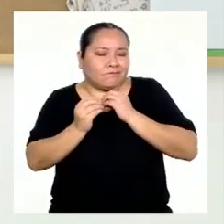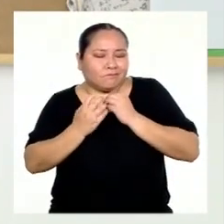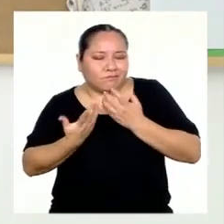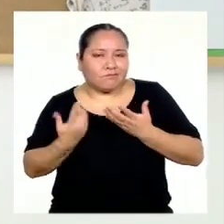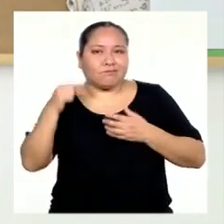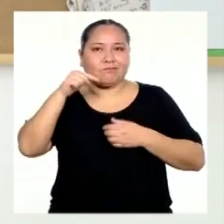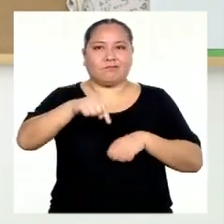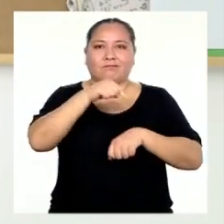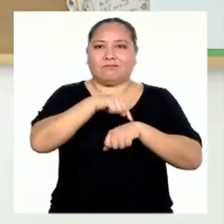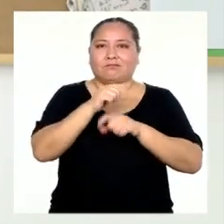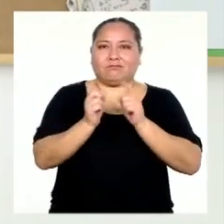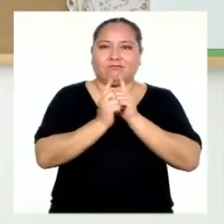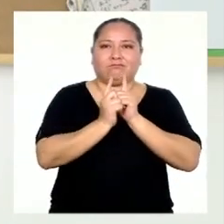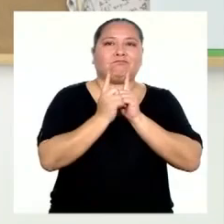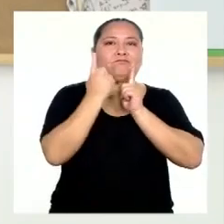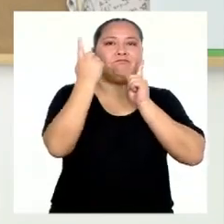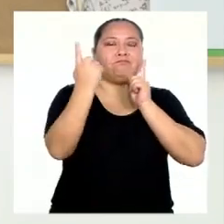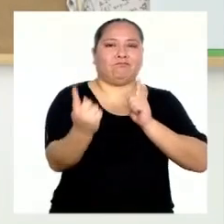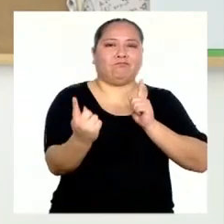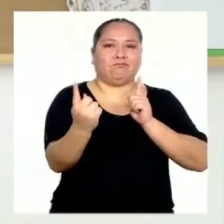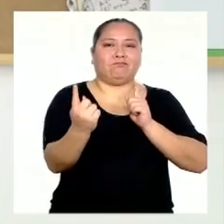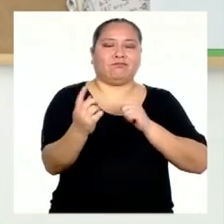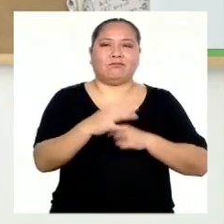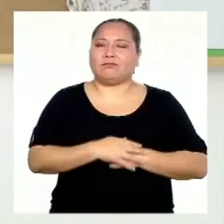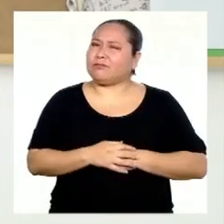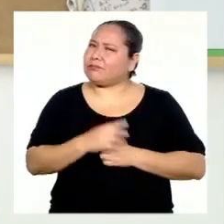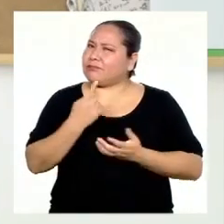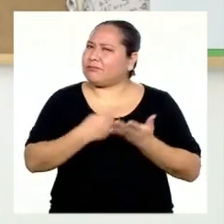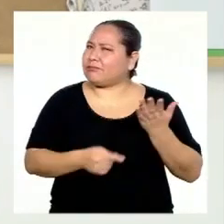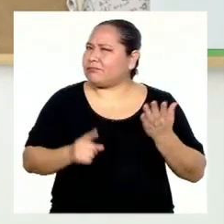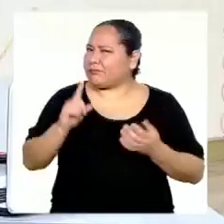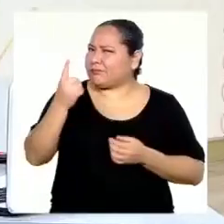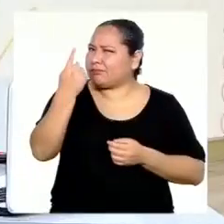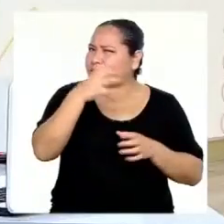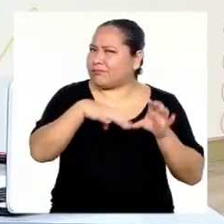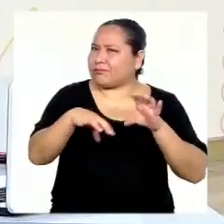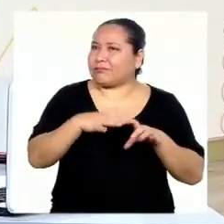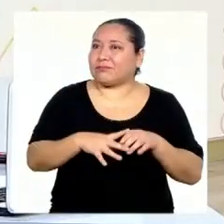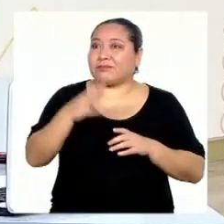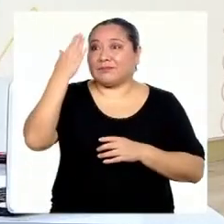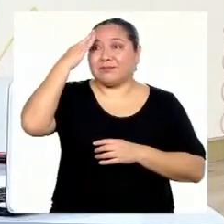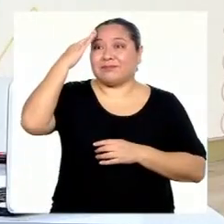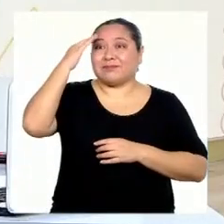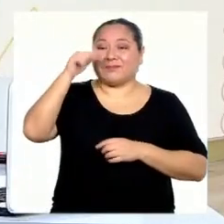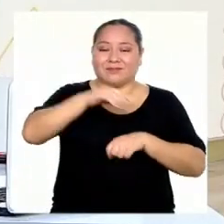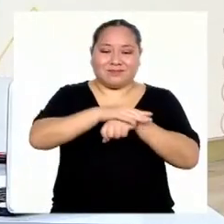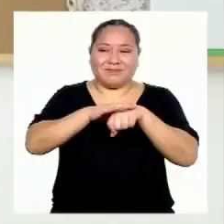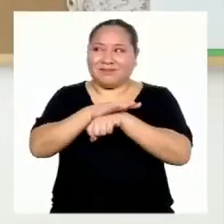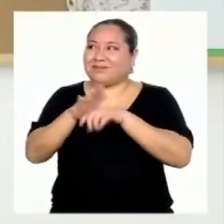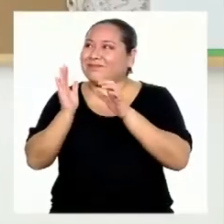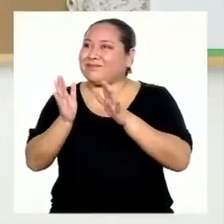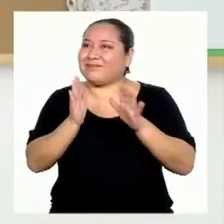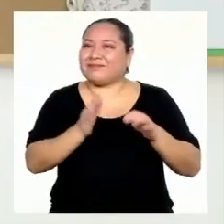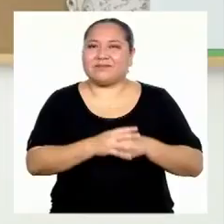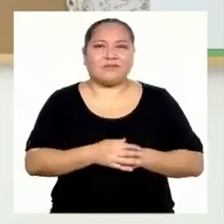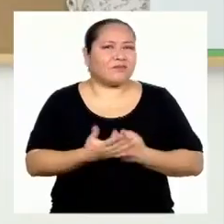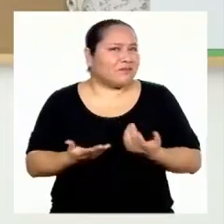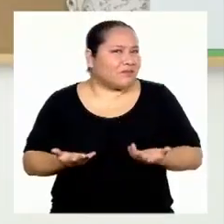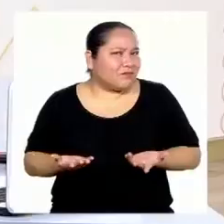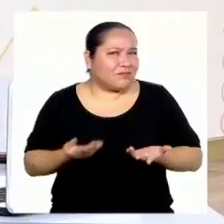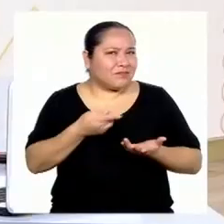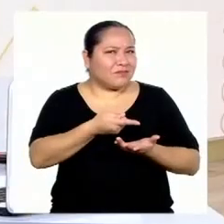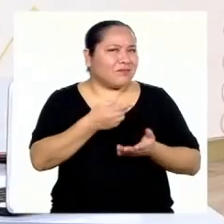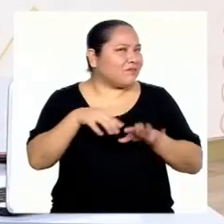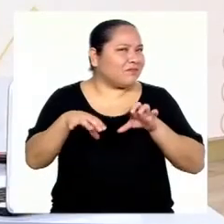periodo de distanciamiento social. ¿Qué es lo primero que debemos hacer? Yo sé, la planificación. ¿Y en qué